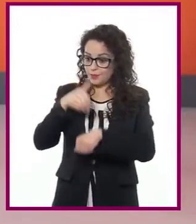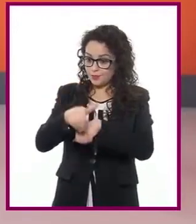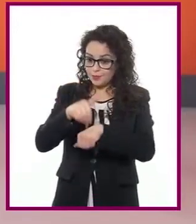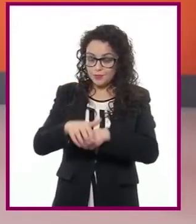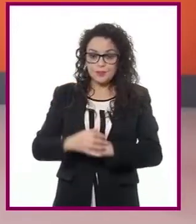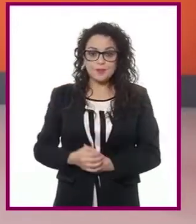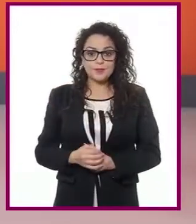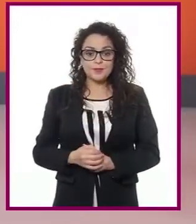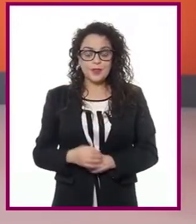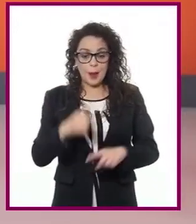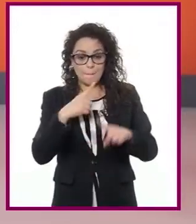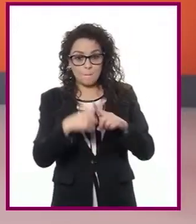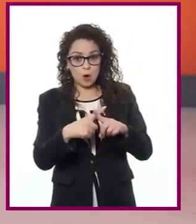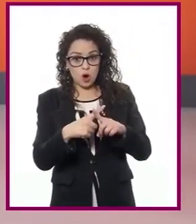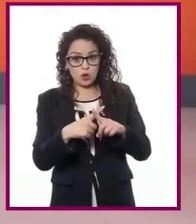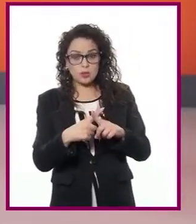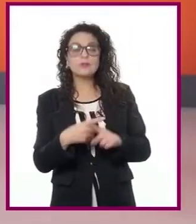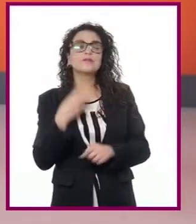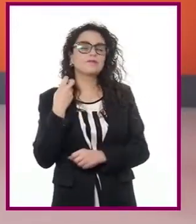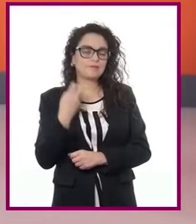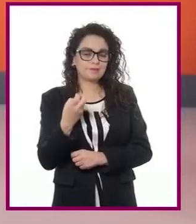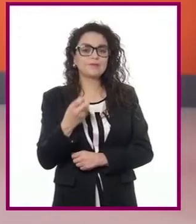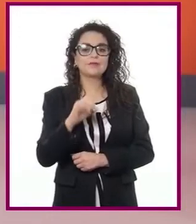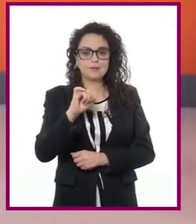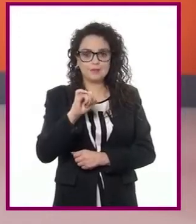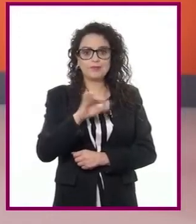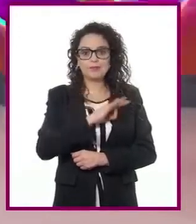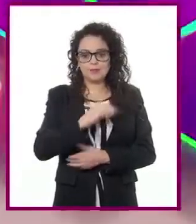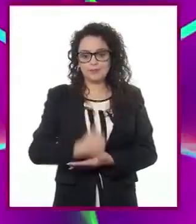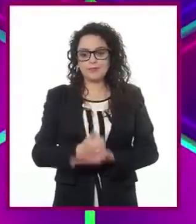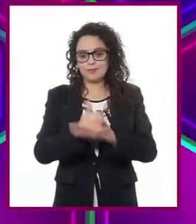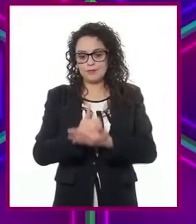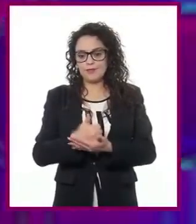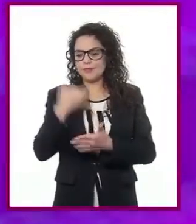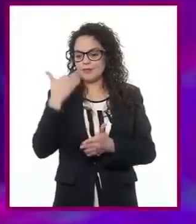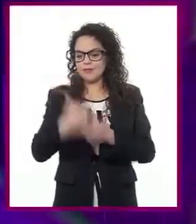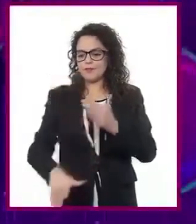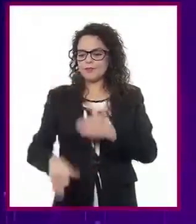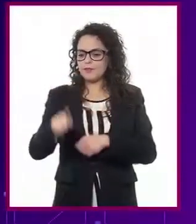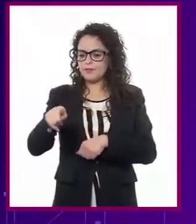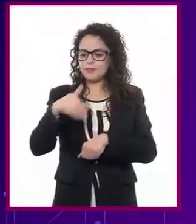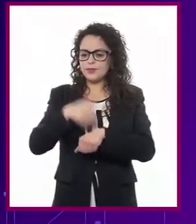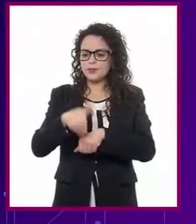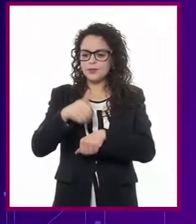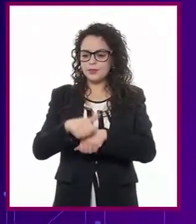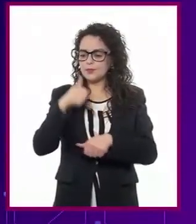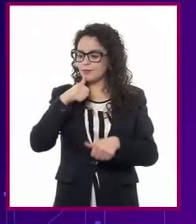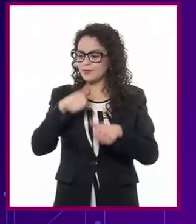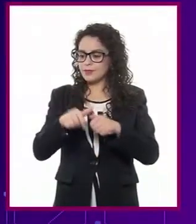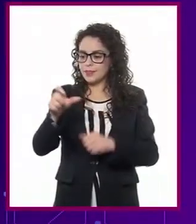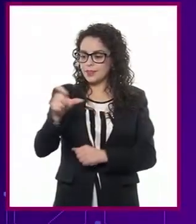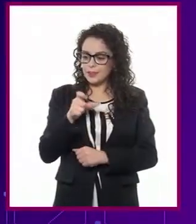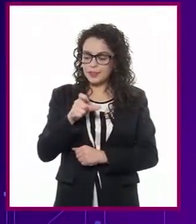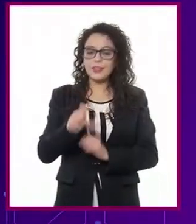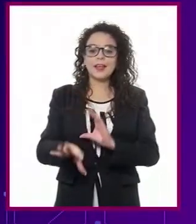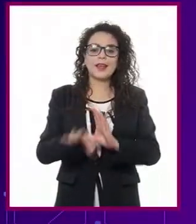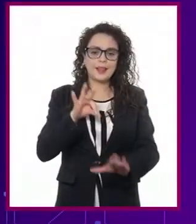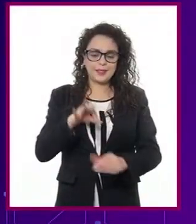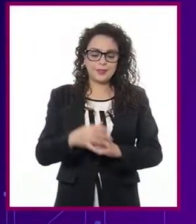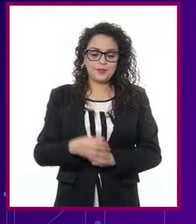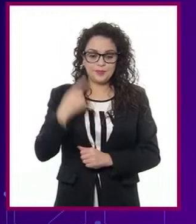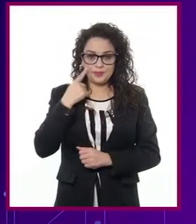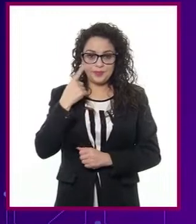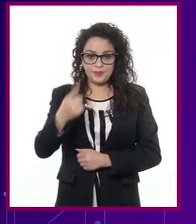Una multiplicación es la operación que nos permite encontrar el valor faltante. Vamos a multiplicar 100 por